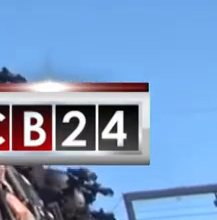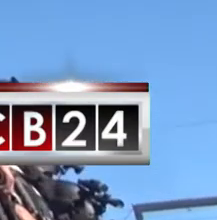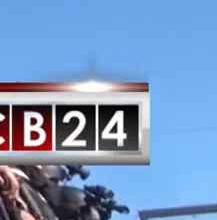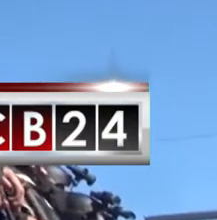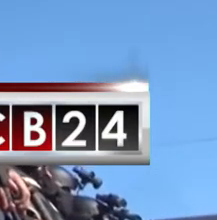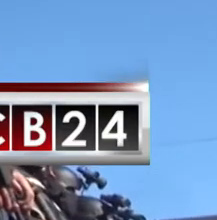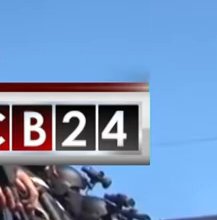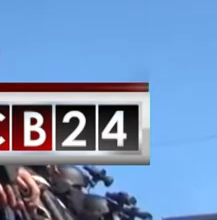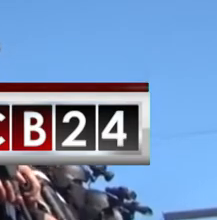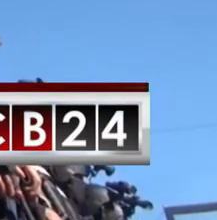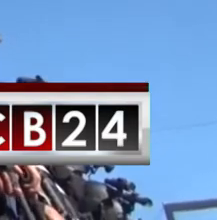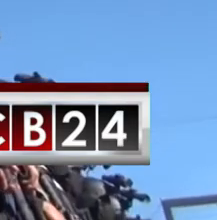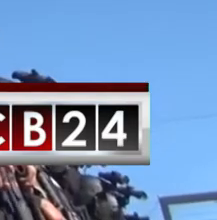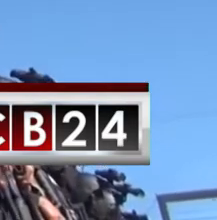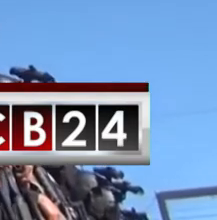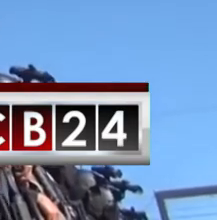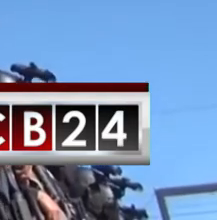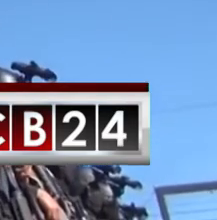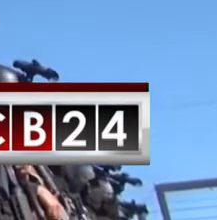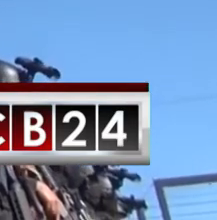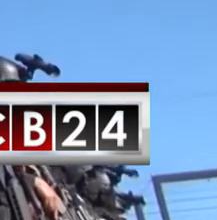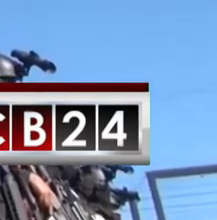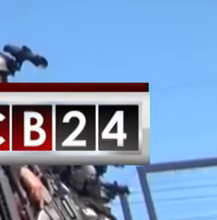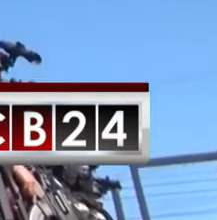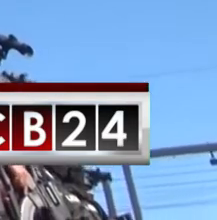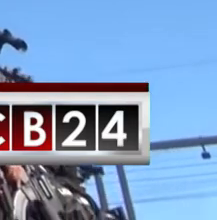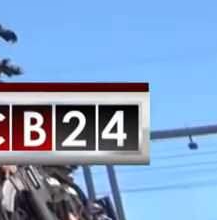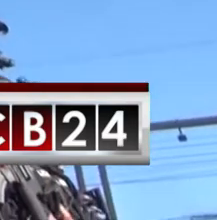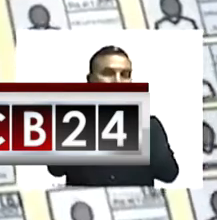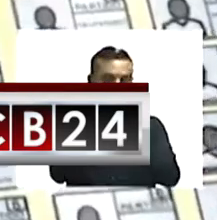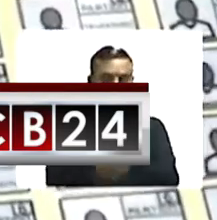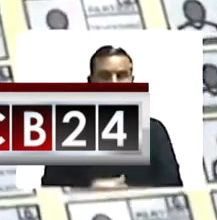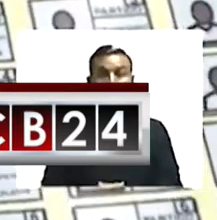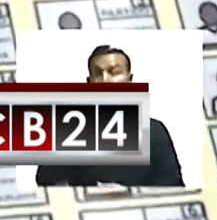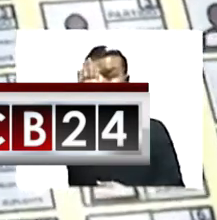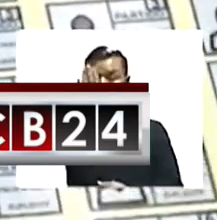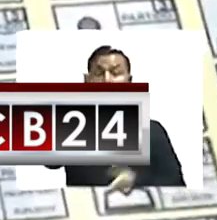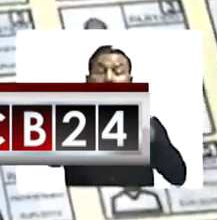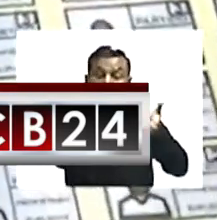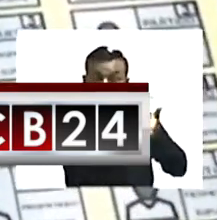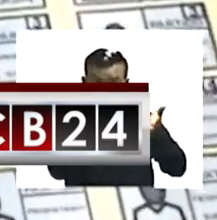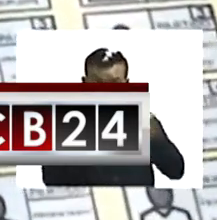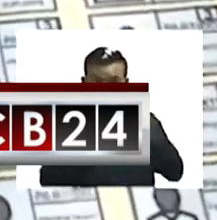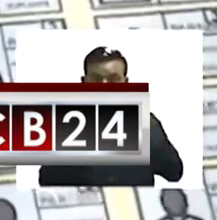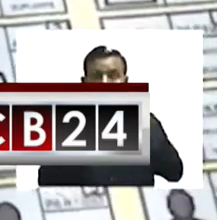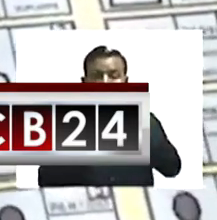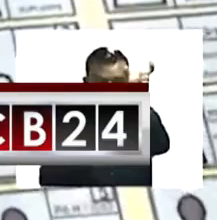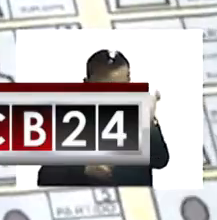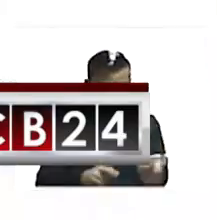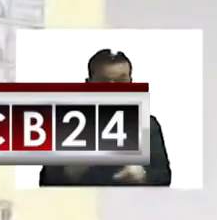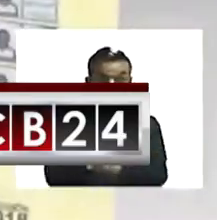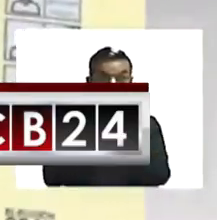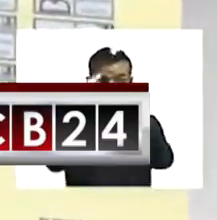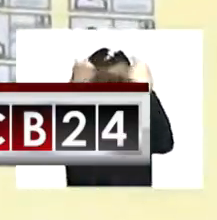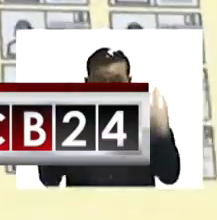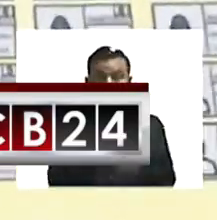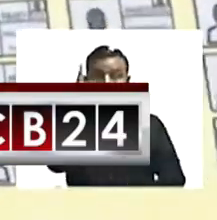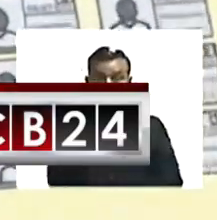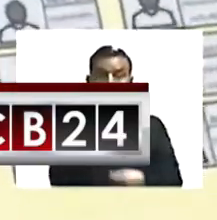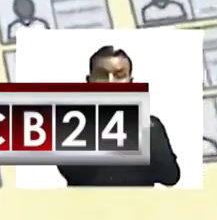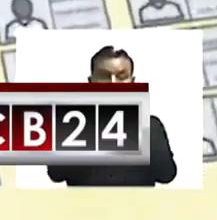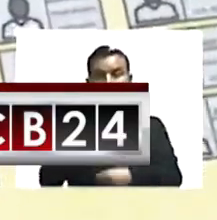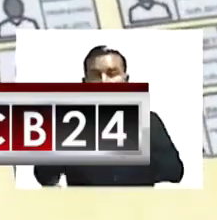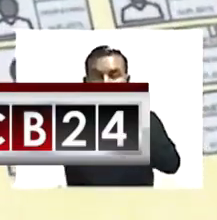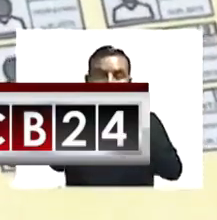una jornada de difusión de las formas válidas para votar, que pueden ser de varias maneras. La primera de ellas es por bandera